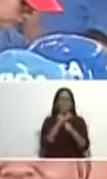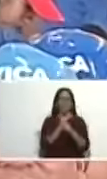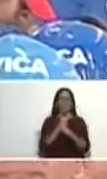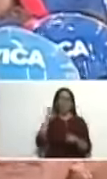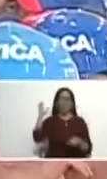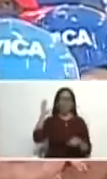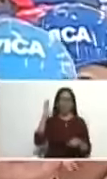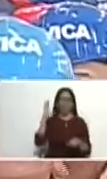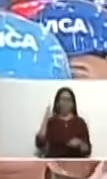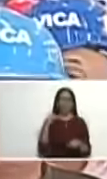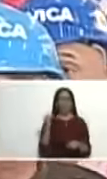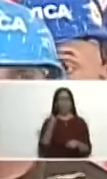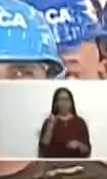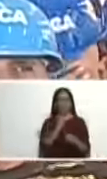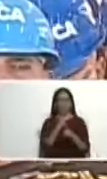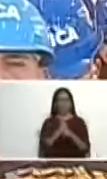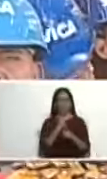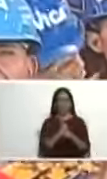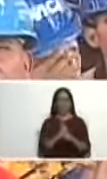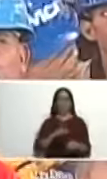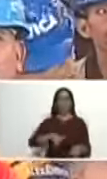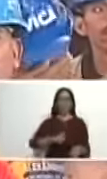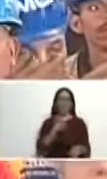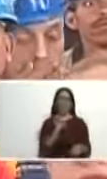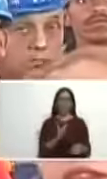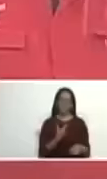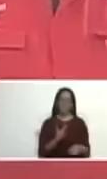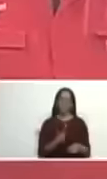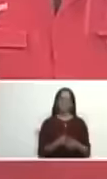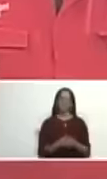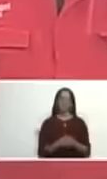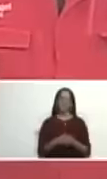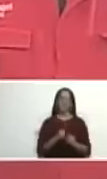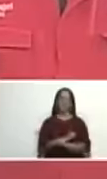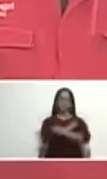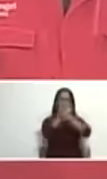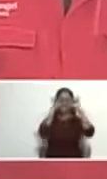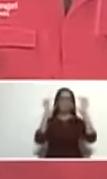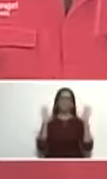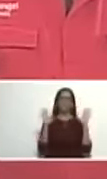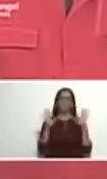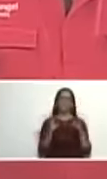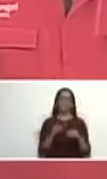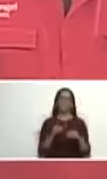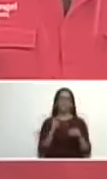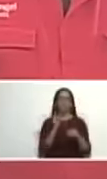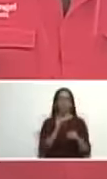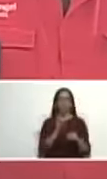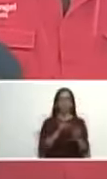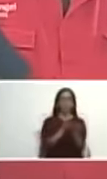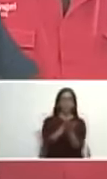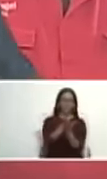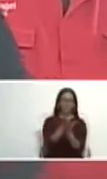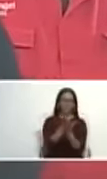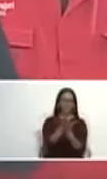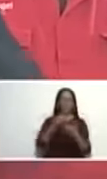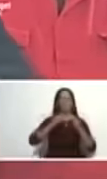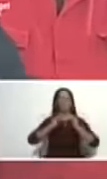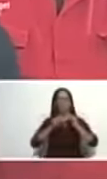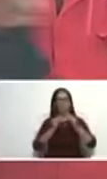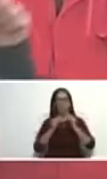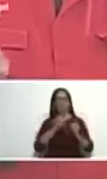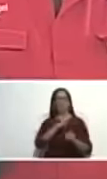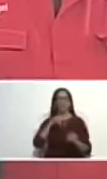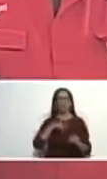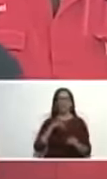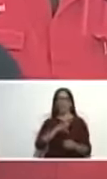país. Como trabajador de clase le puedo decir que con transparencia, con rectitud, con moral,